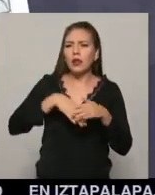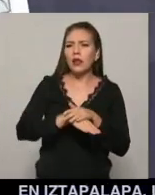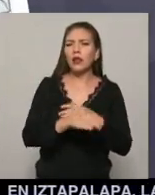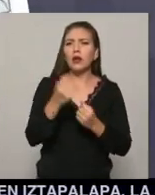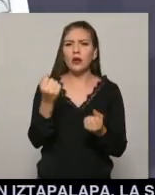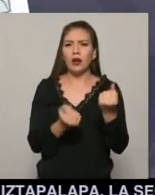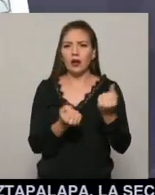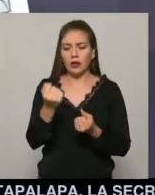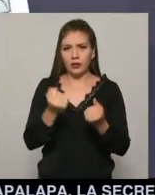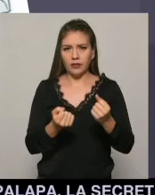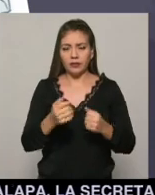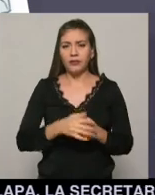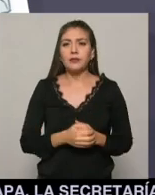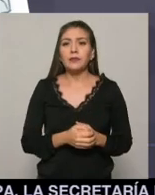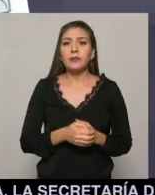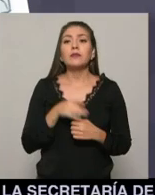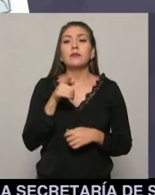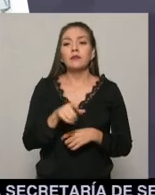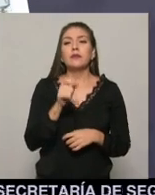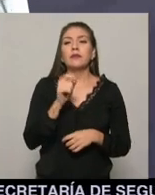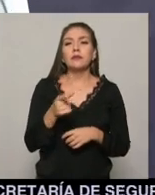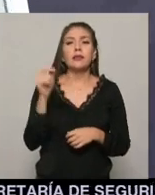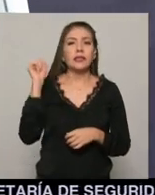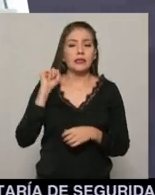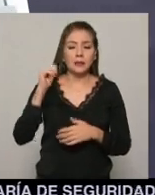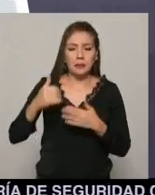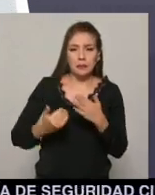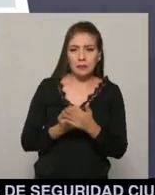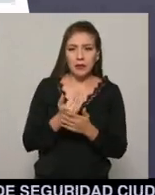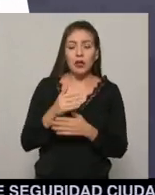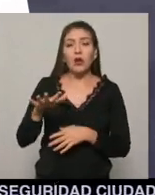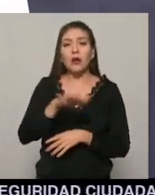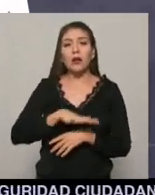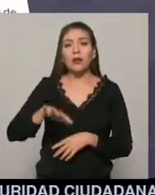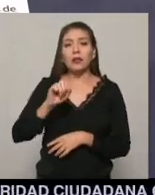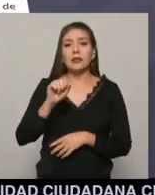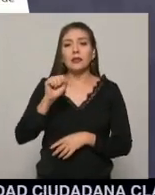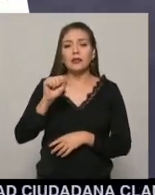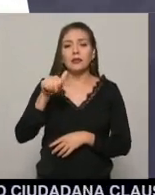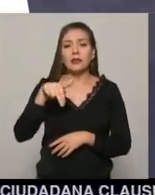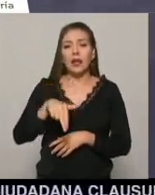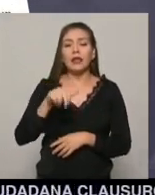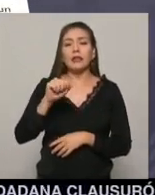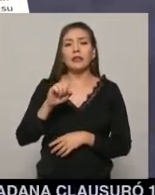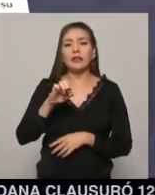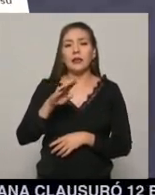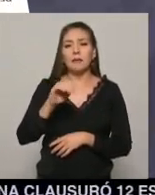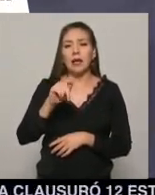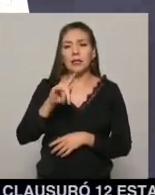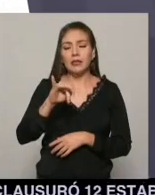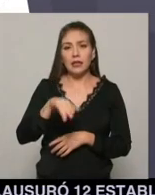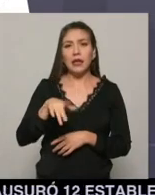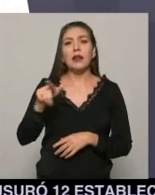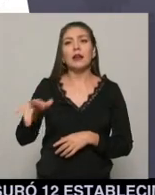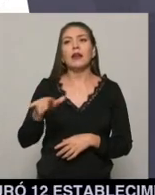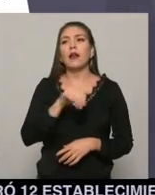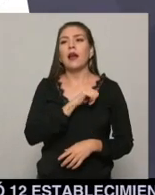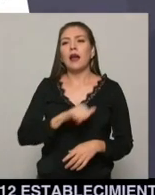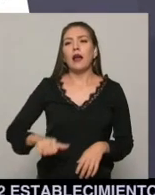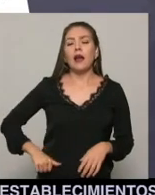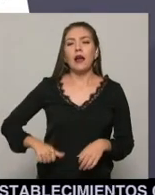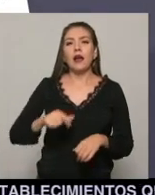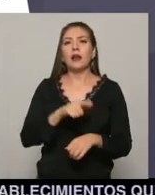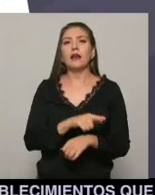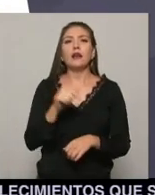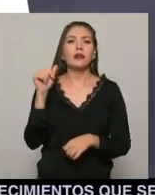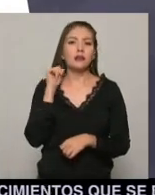ocurrió la madrugada del sábado en la colonia San Sebastián, en la alcaldía Azcapotzalco. Vivimos ya más